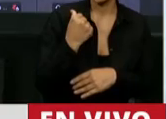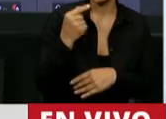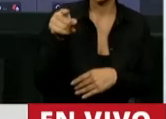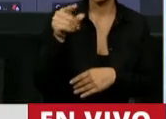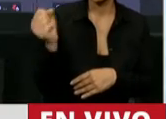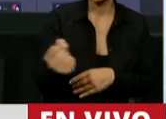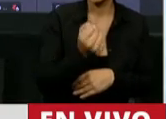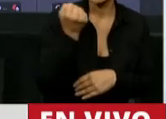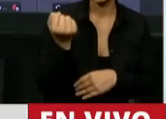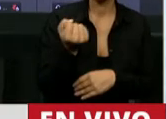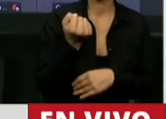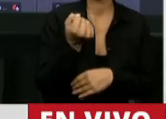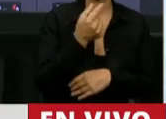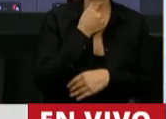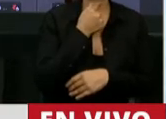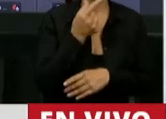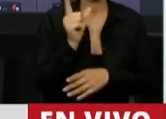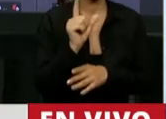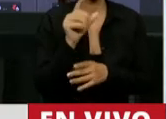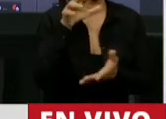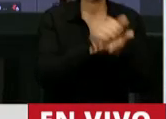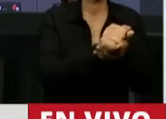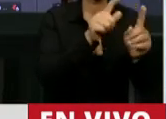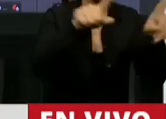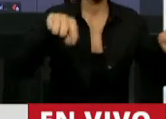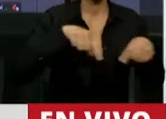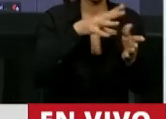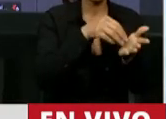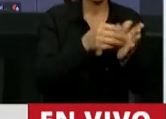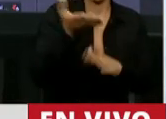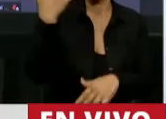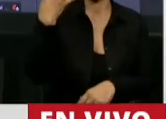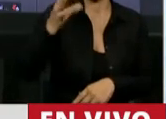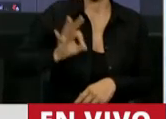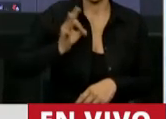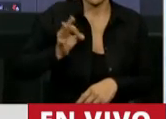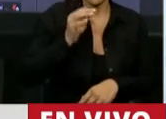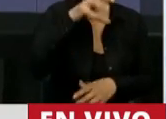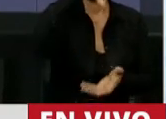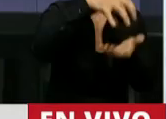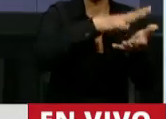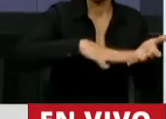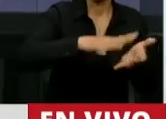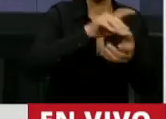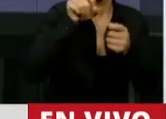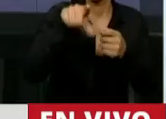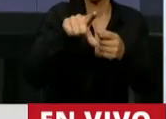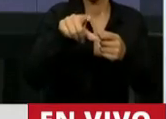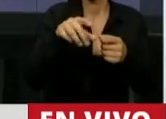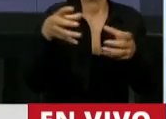de quedarse con un predio que históricamente hace 40 años es del Círculo de Suboficiales de la Fuerza